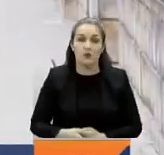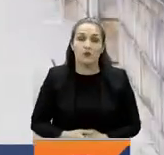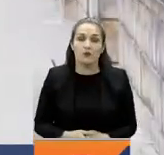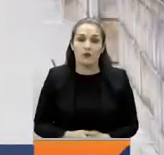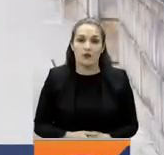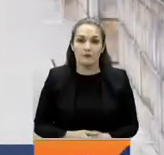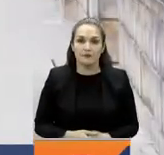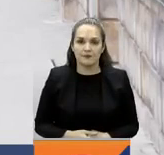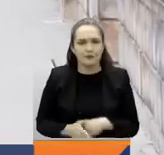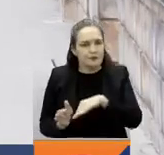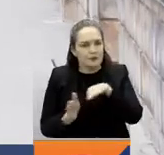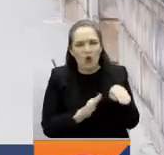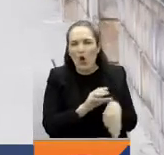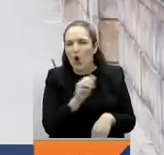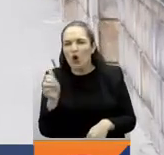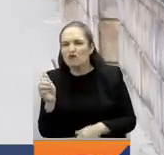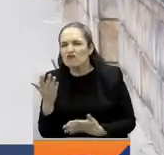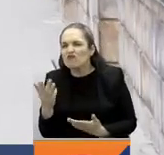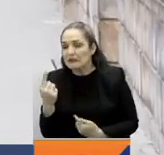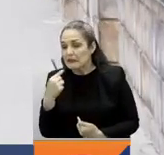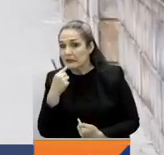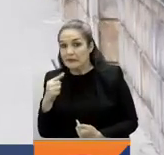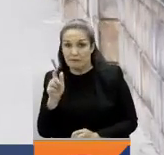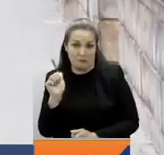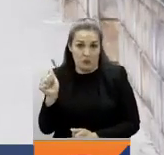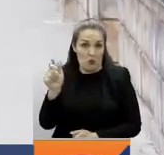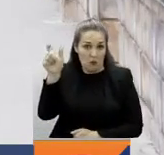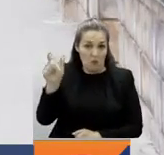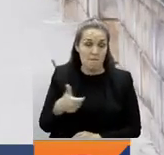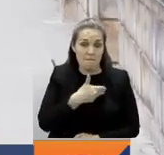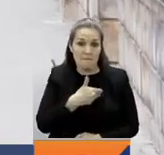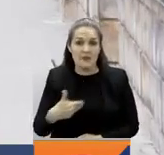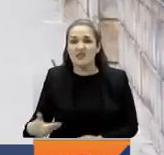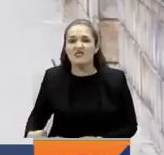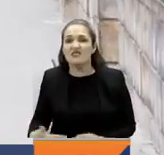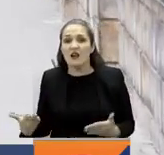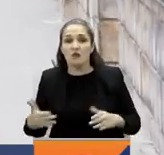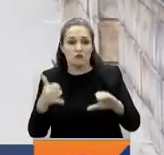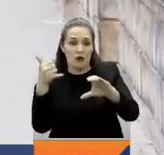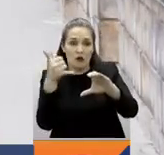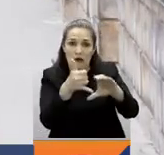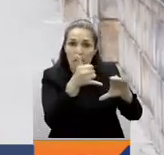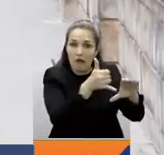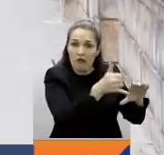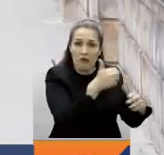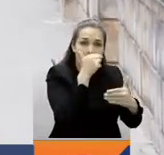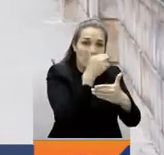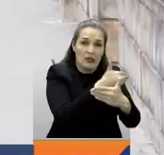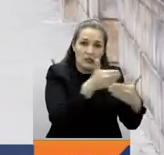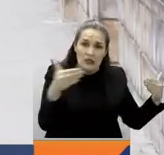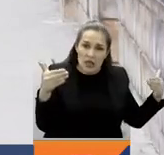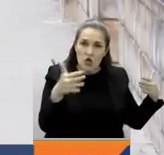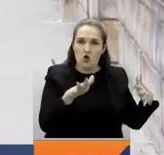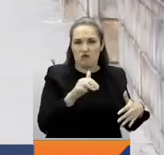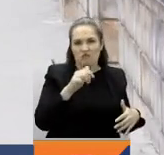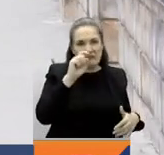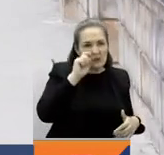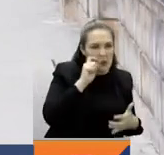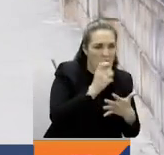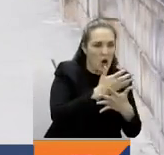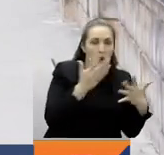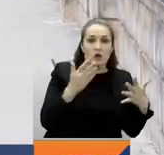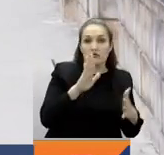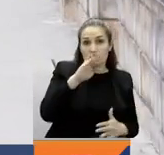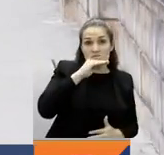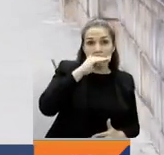Por otra parte, también se refirió el primer mandatario a los casos de violaciones de menores, de niños en la capital del departamento de Antioquia y los